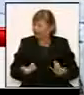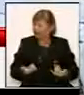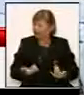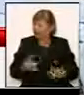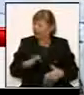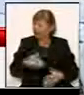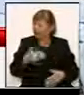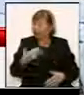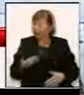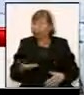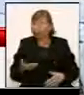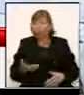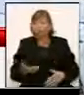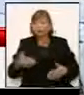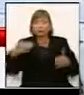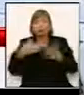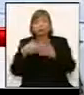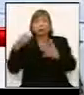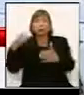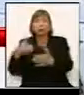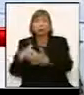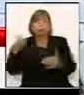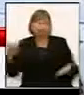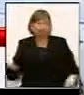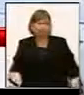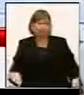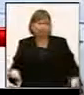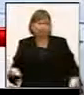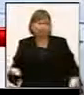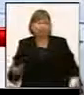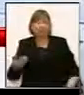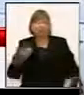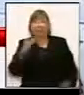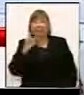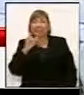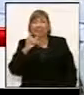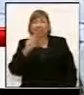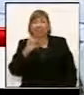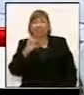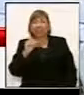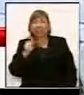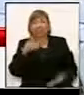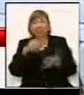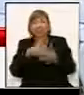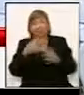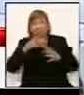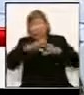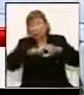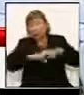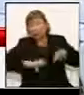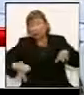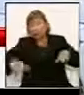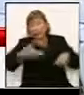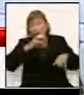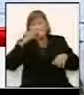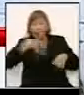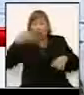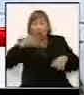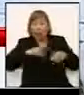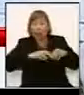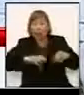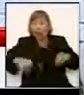hay interferencias. Entiendo que interferencias es porque hay tubos de desagüe, tubos de agua de